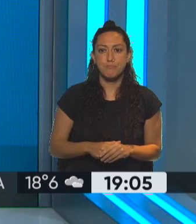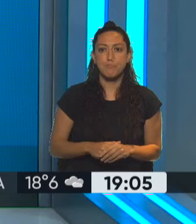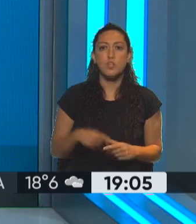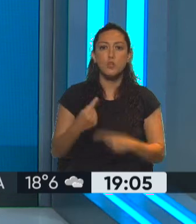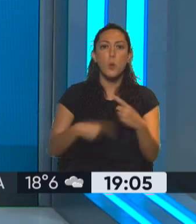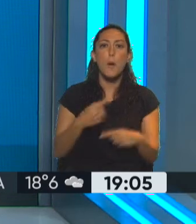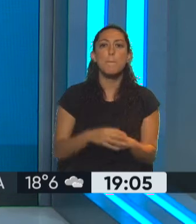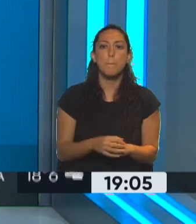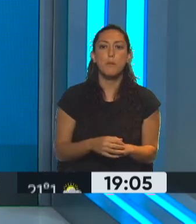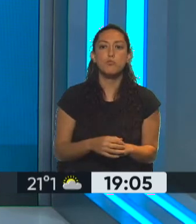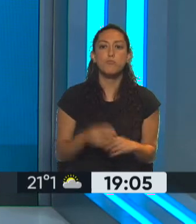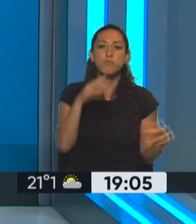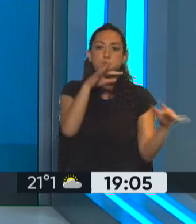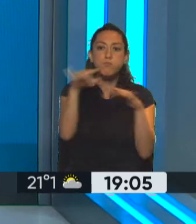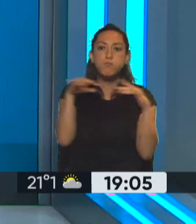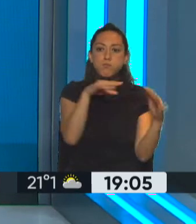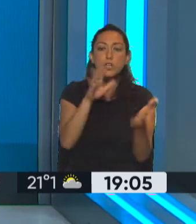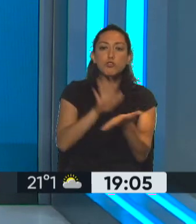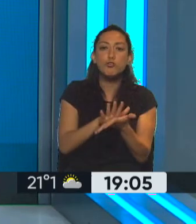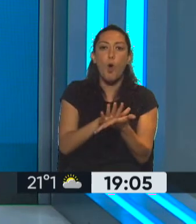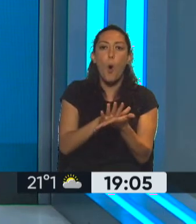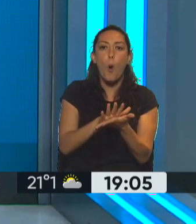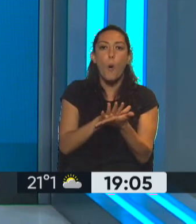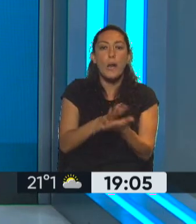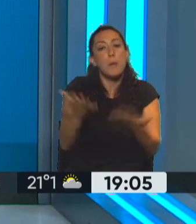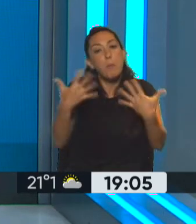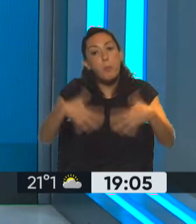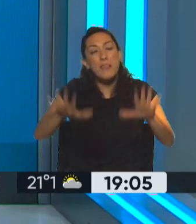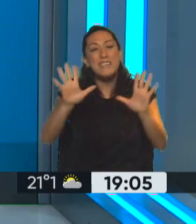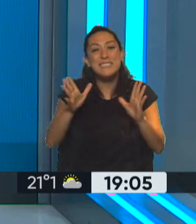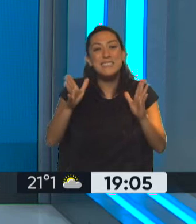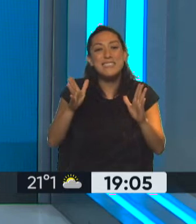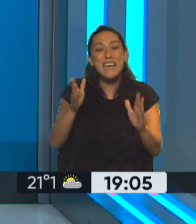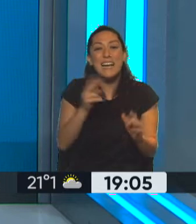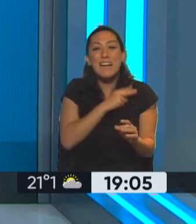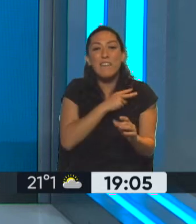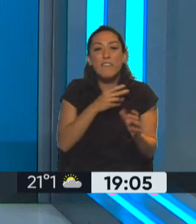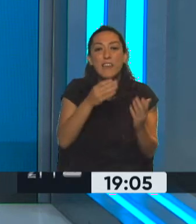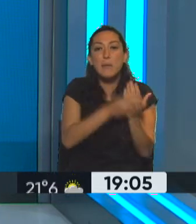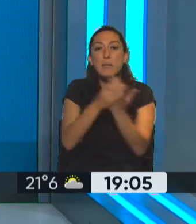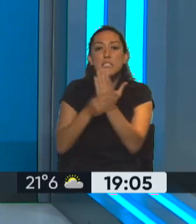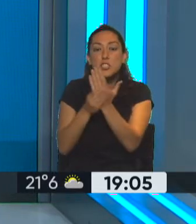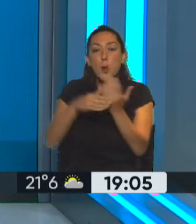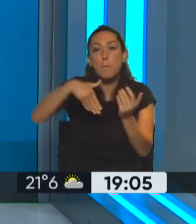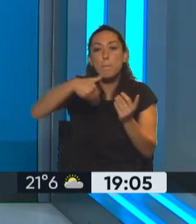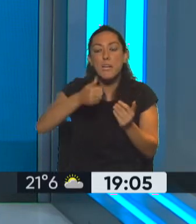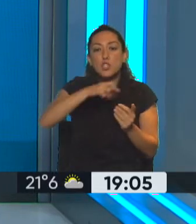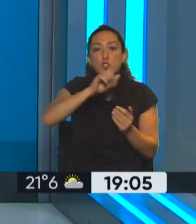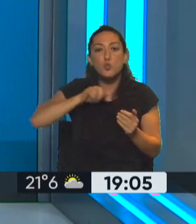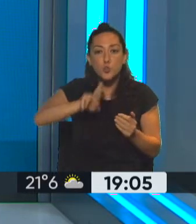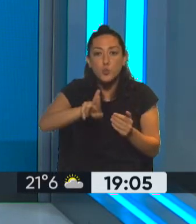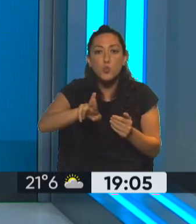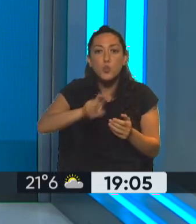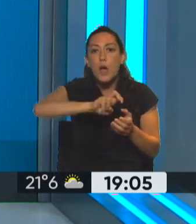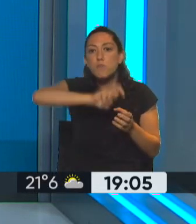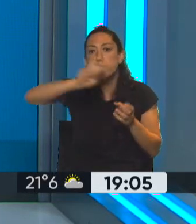muchos ha dicho en estos días sobre la posibilidad de que el jefe de gabinete juanma Sur decida abandonar justamente el gabinete